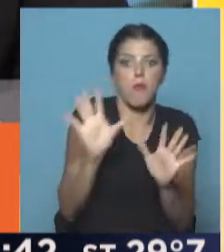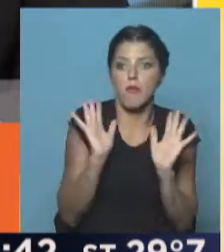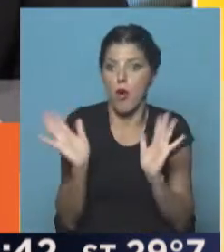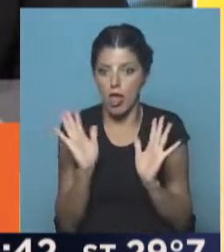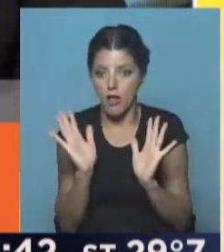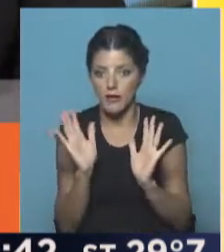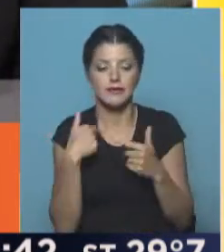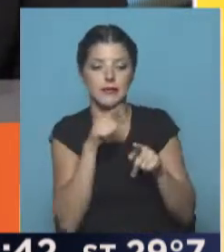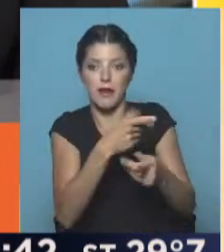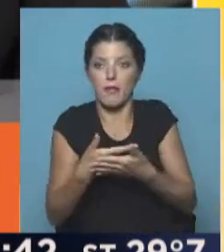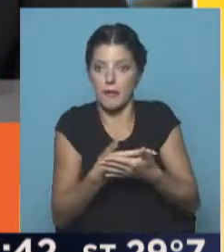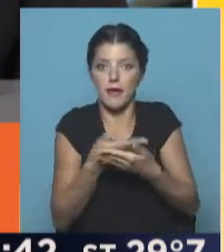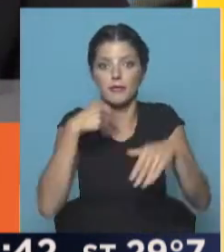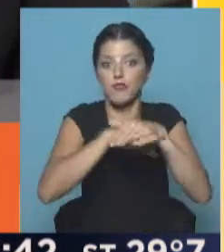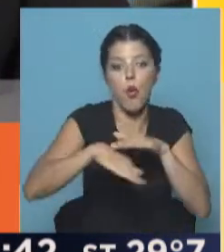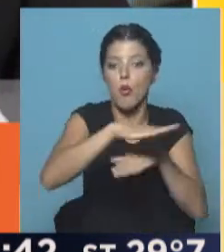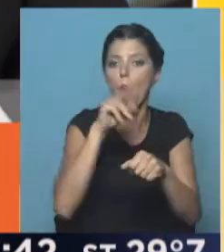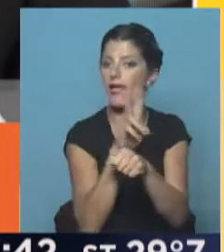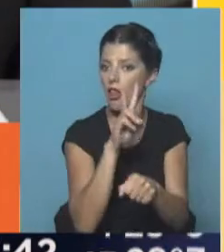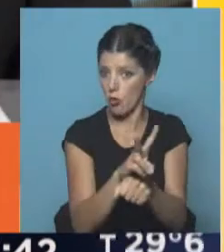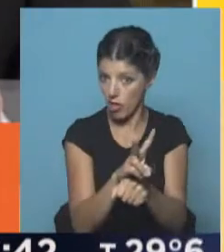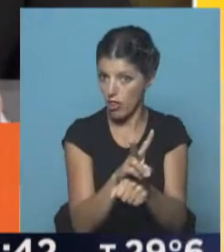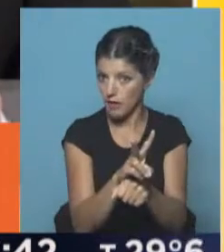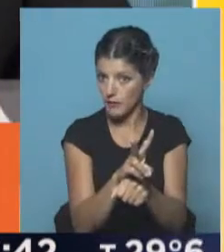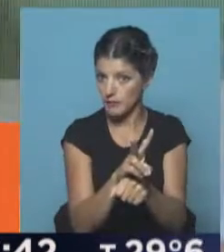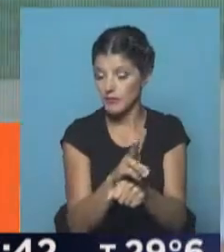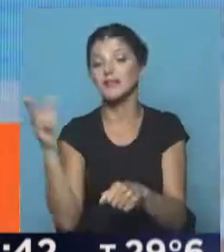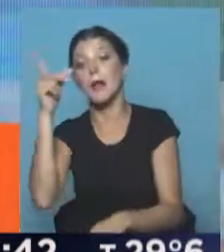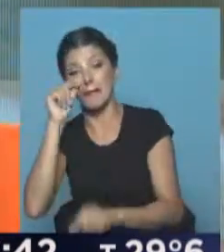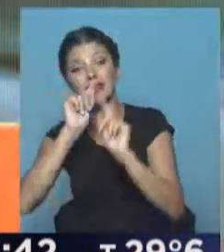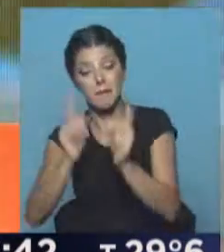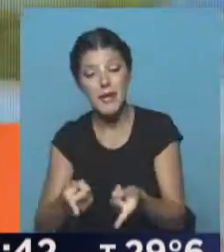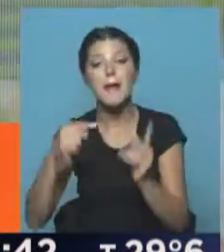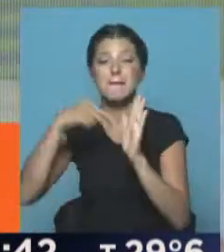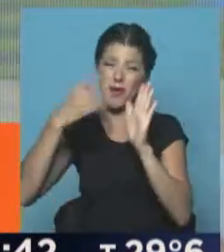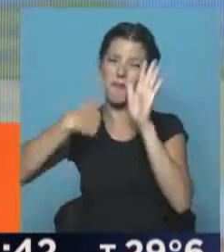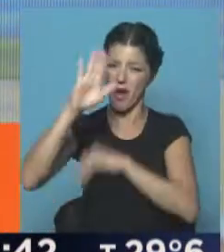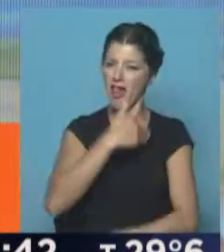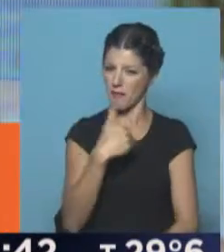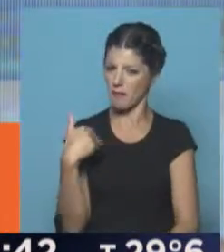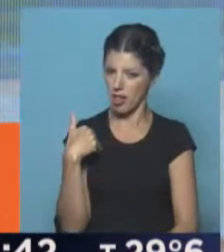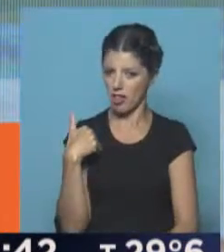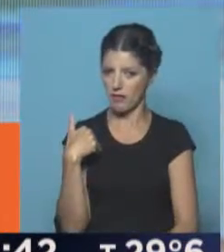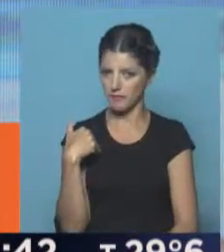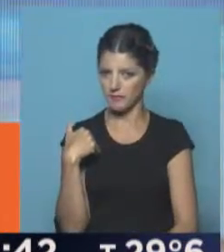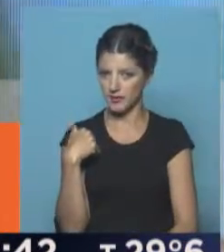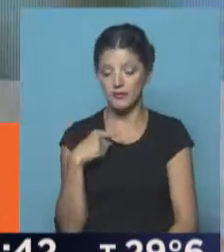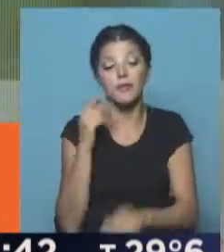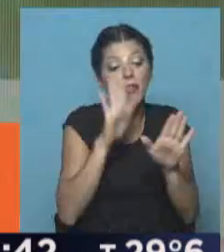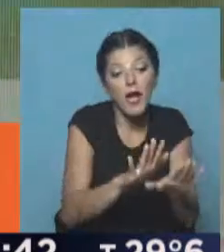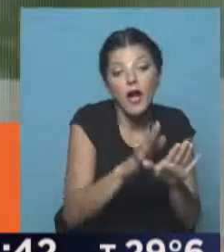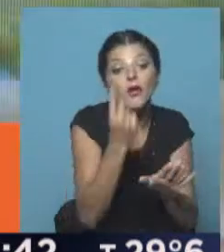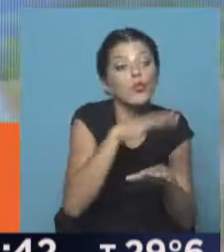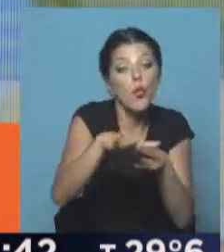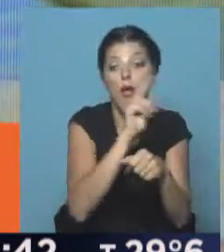para dejar a su hijo en una guardería y demás, el padre otro tanto, pero más que todo la madre, y eso evidentemente repercute en la salud